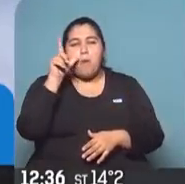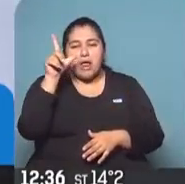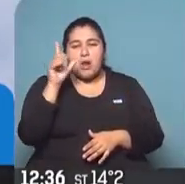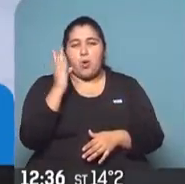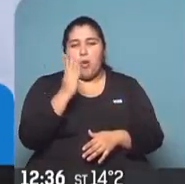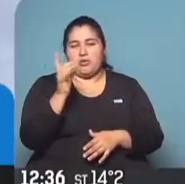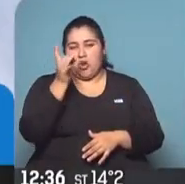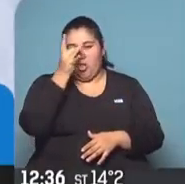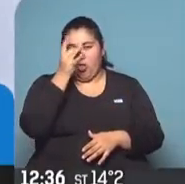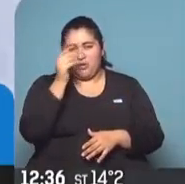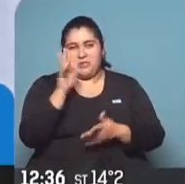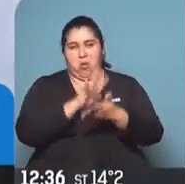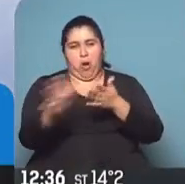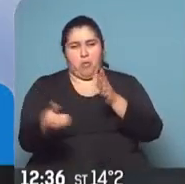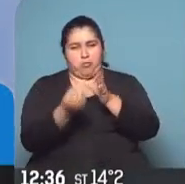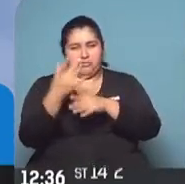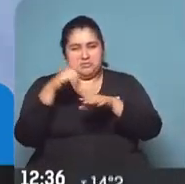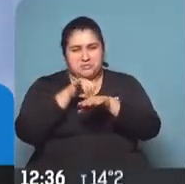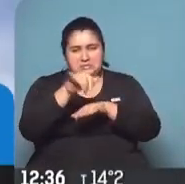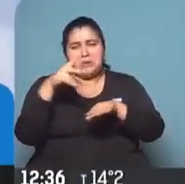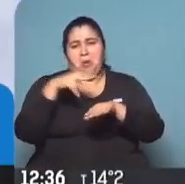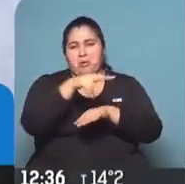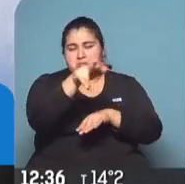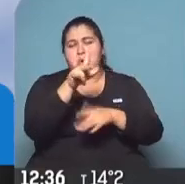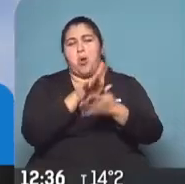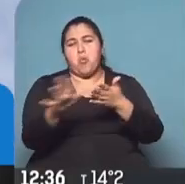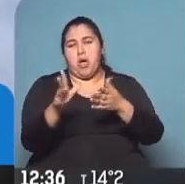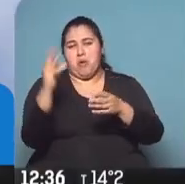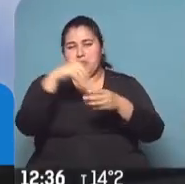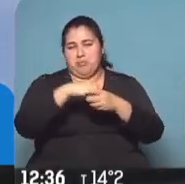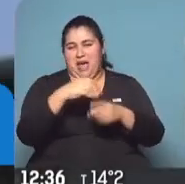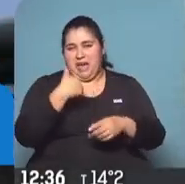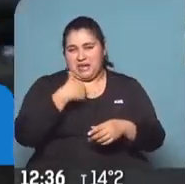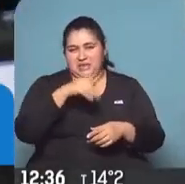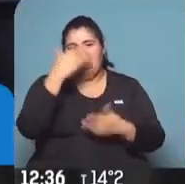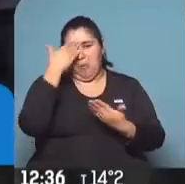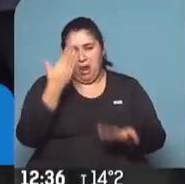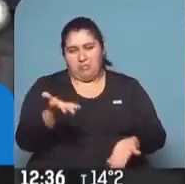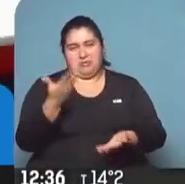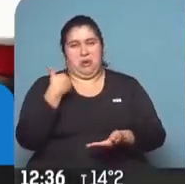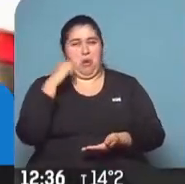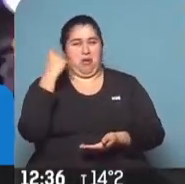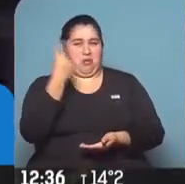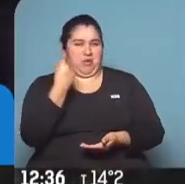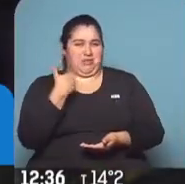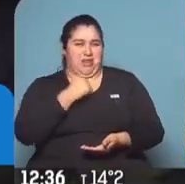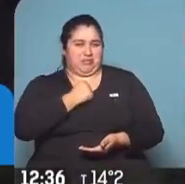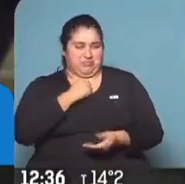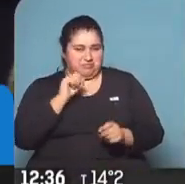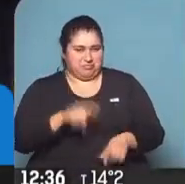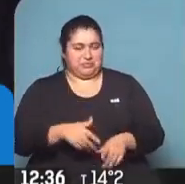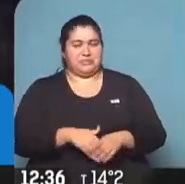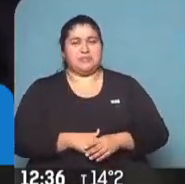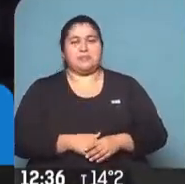recientemente incorporados a la fuerza aérea argentina para servir a la patria desde nuestra querida antártida